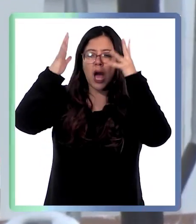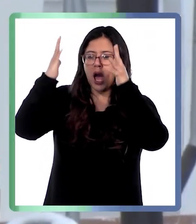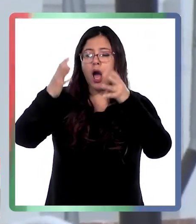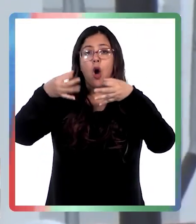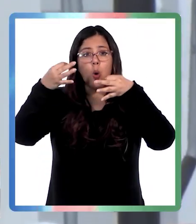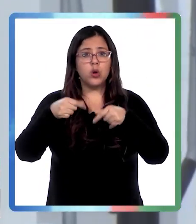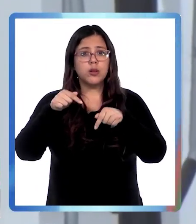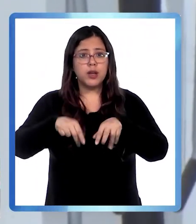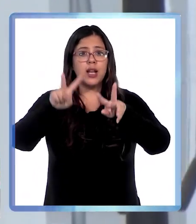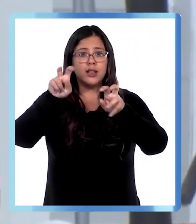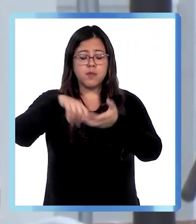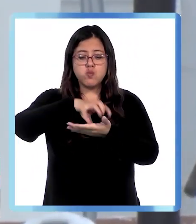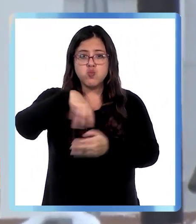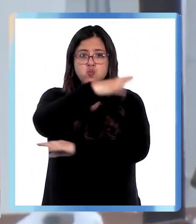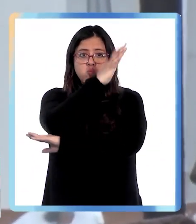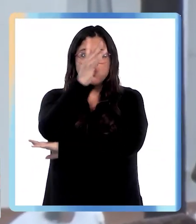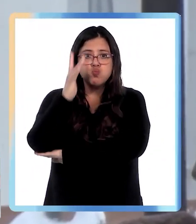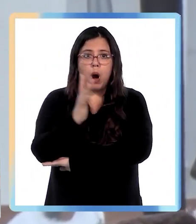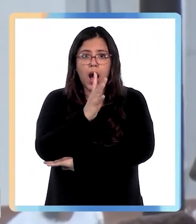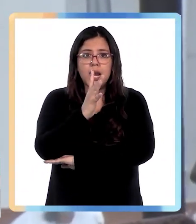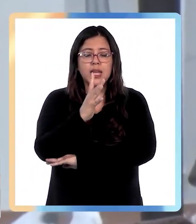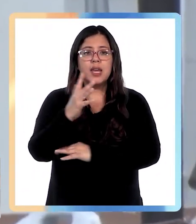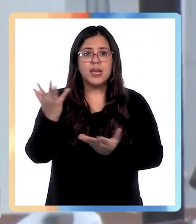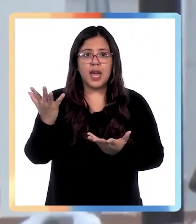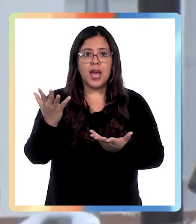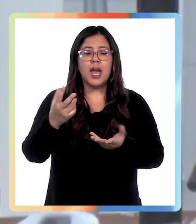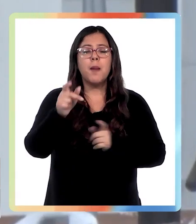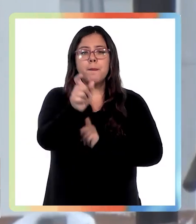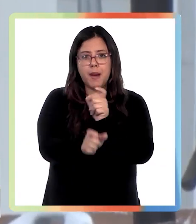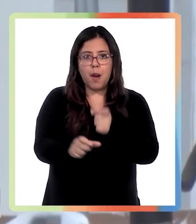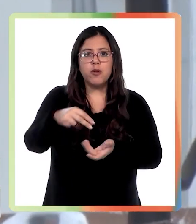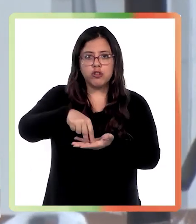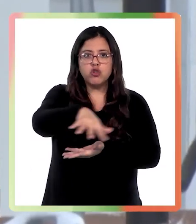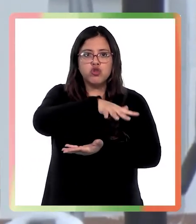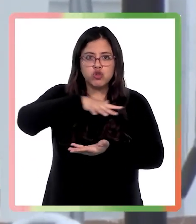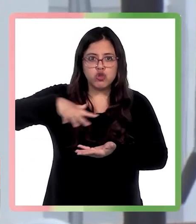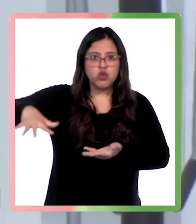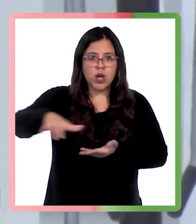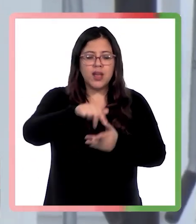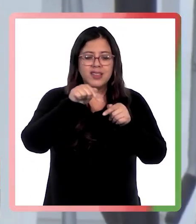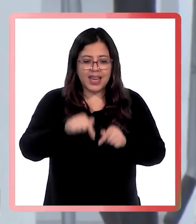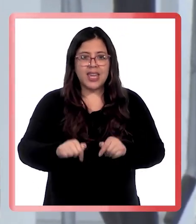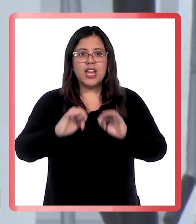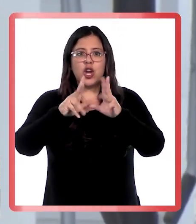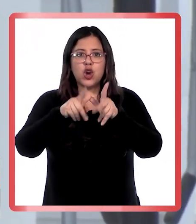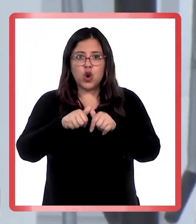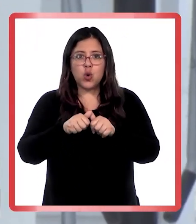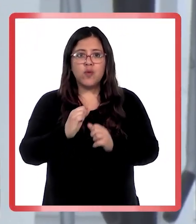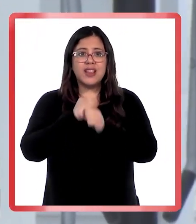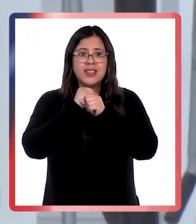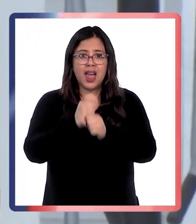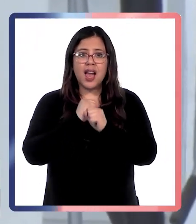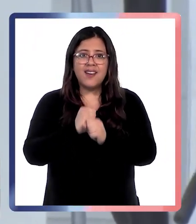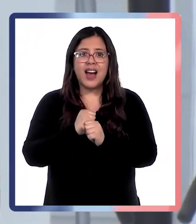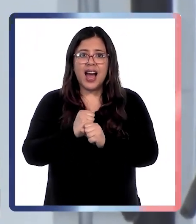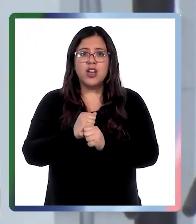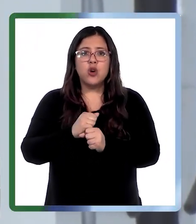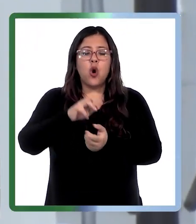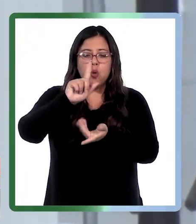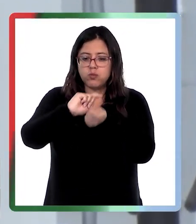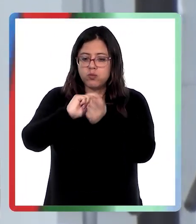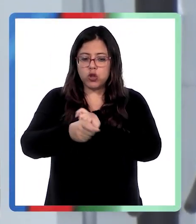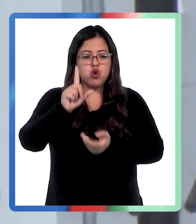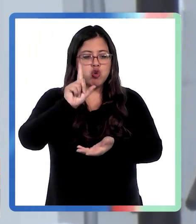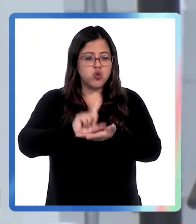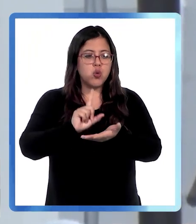que lo destinos a un parque que sea un parque para la ciudad que el club hípico sea un área verde para toda